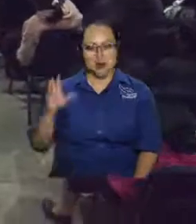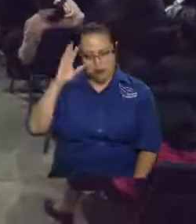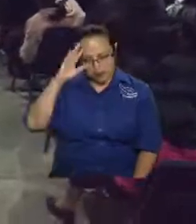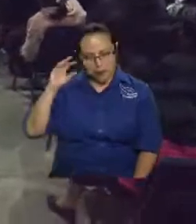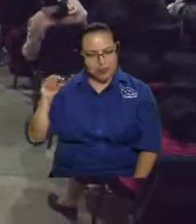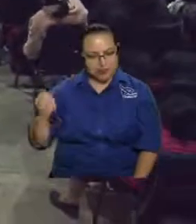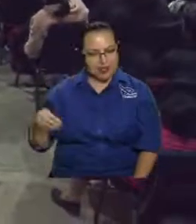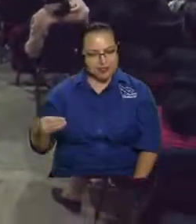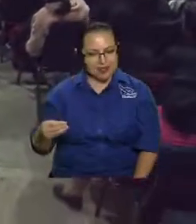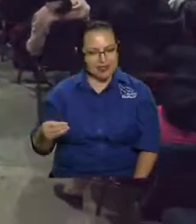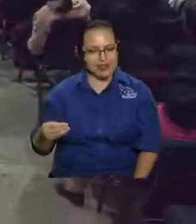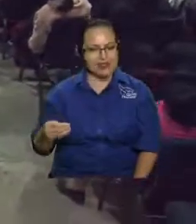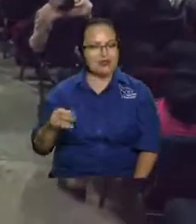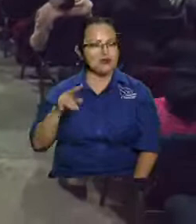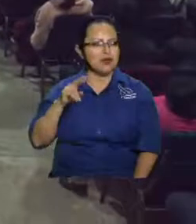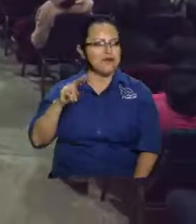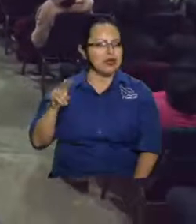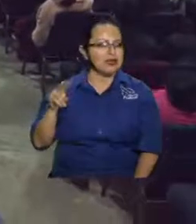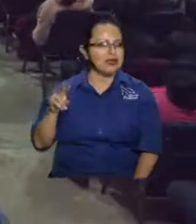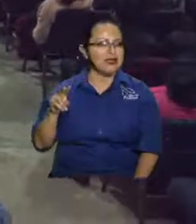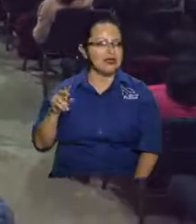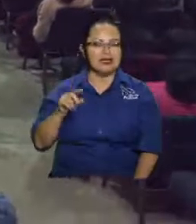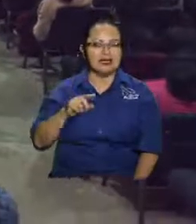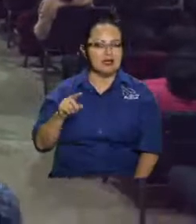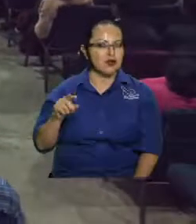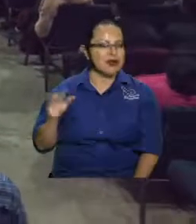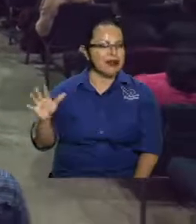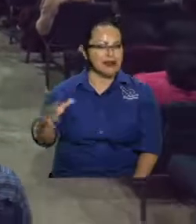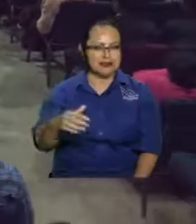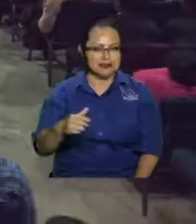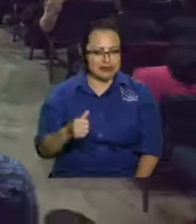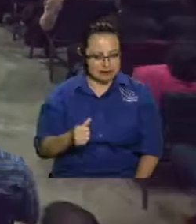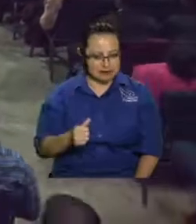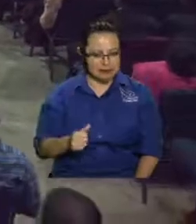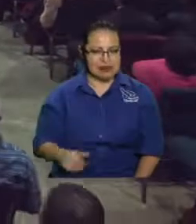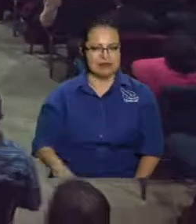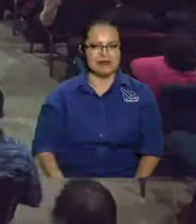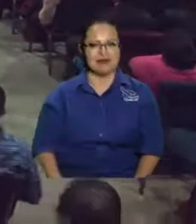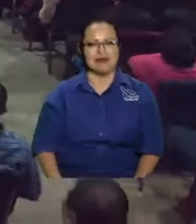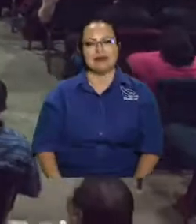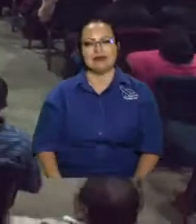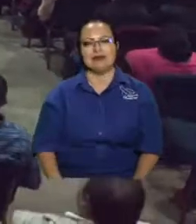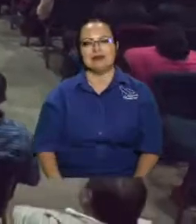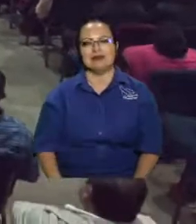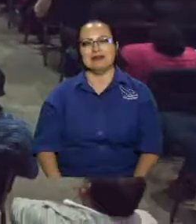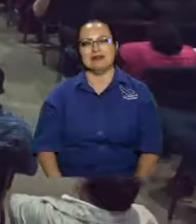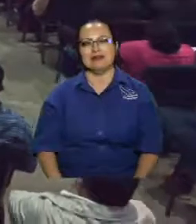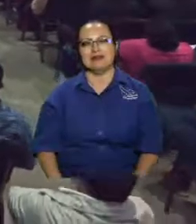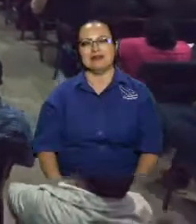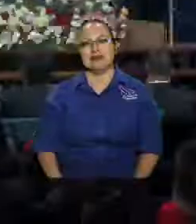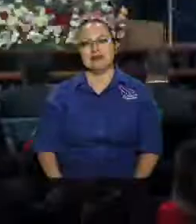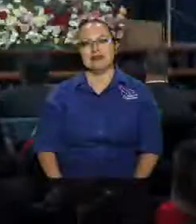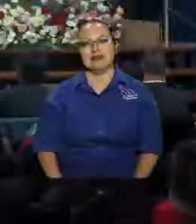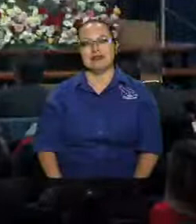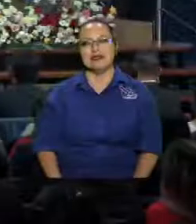Fíjate. Porque ya hubo. Ya uno empieza a ver. Híjole, esto no me va a alcanzar.